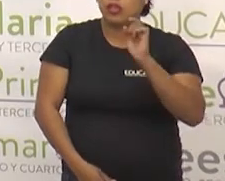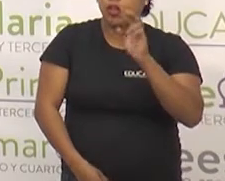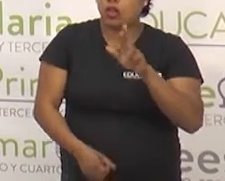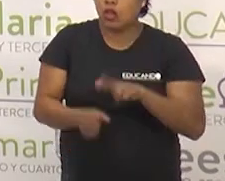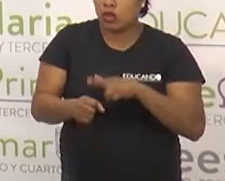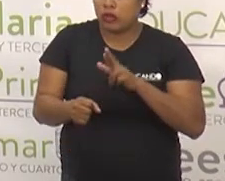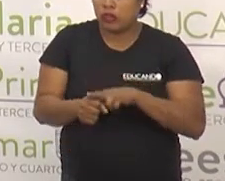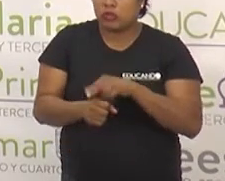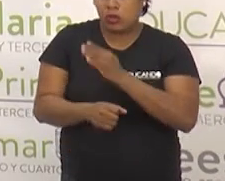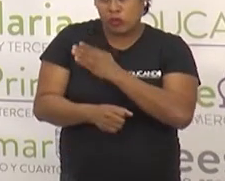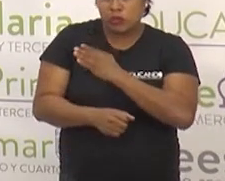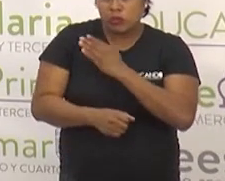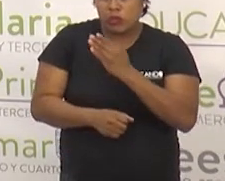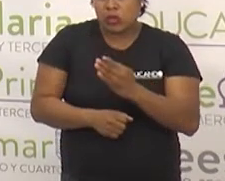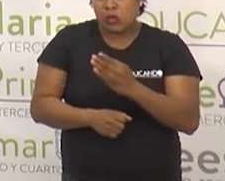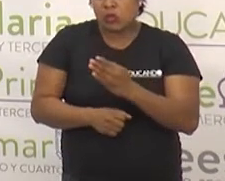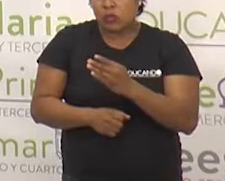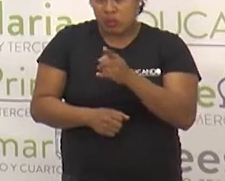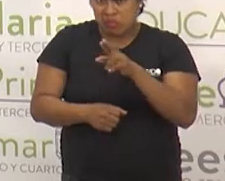son buenos